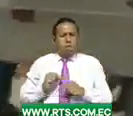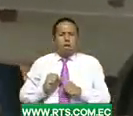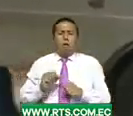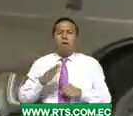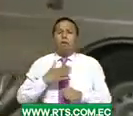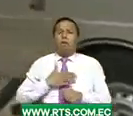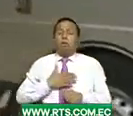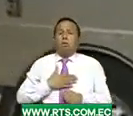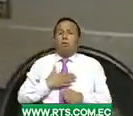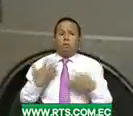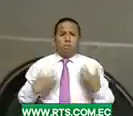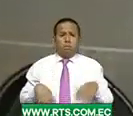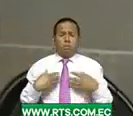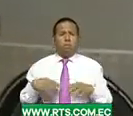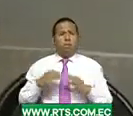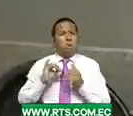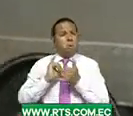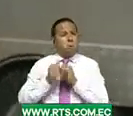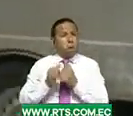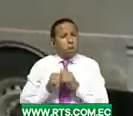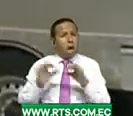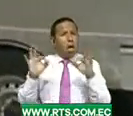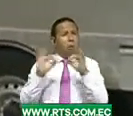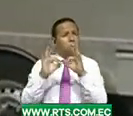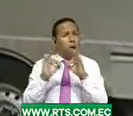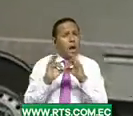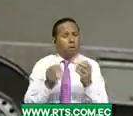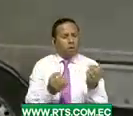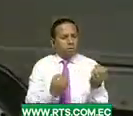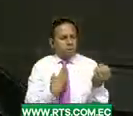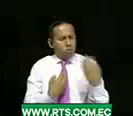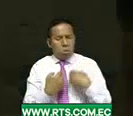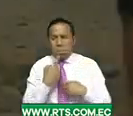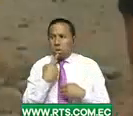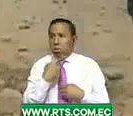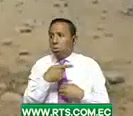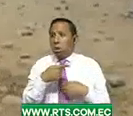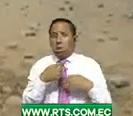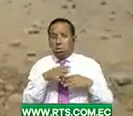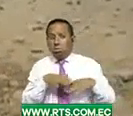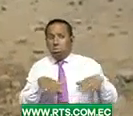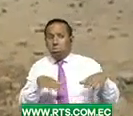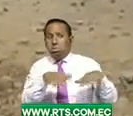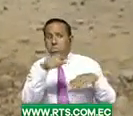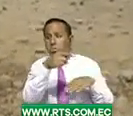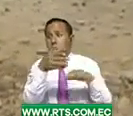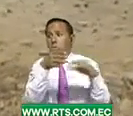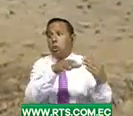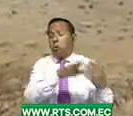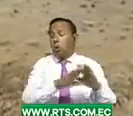del Facebook y del WhatsApp, ahí me enteré que dicen que habían unos muertos por la vía de la Vetránica.